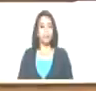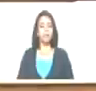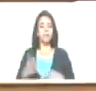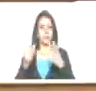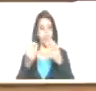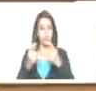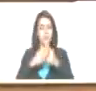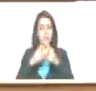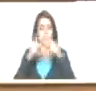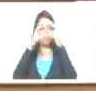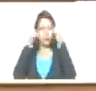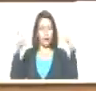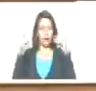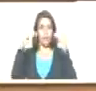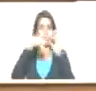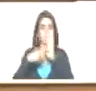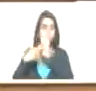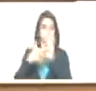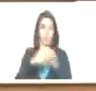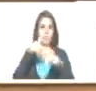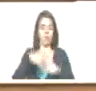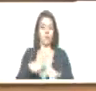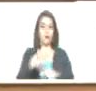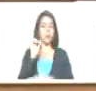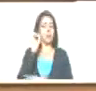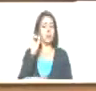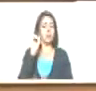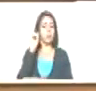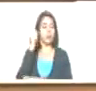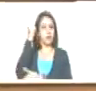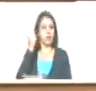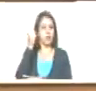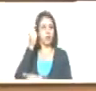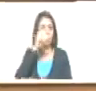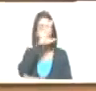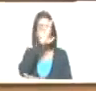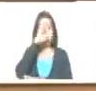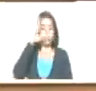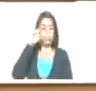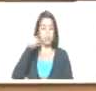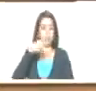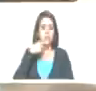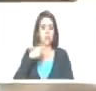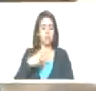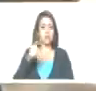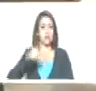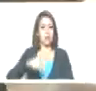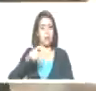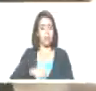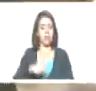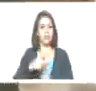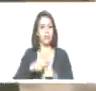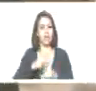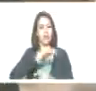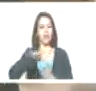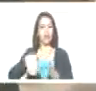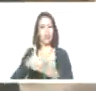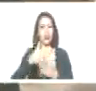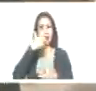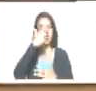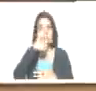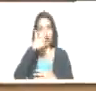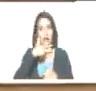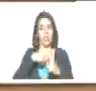acuerdo presentado el día de hoy por el diputado Diosdado Cabello Rondón amerita toda la seriedad y toda